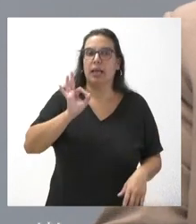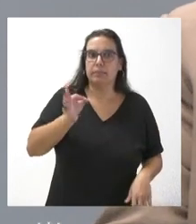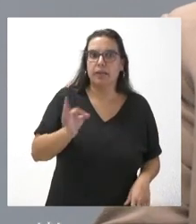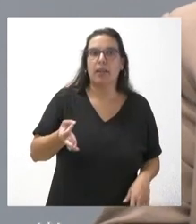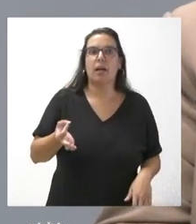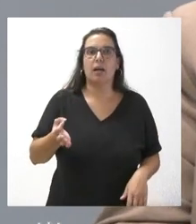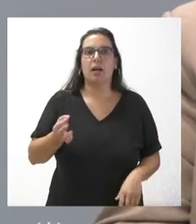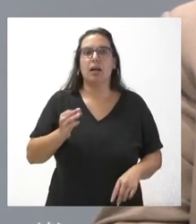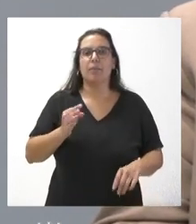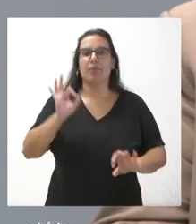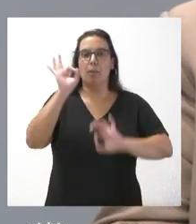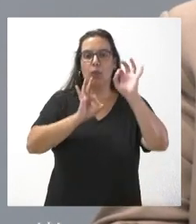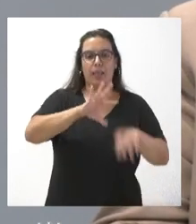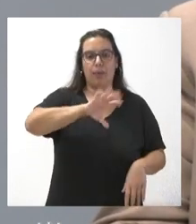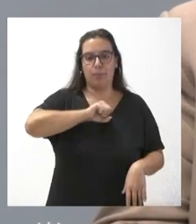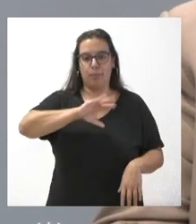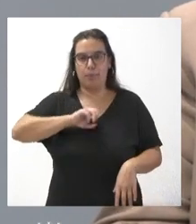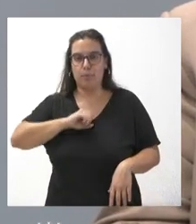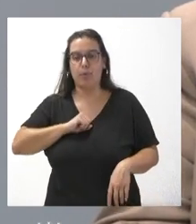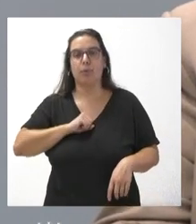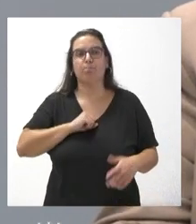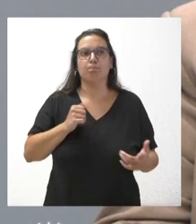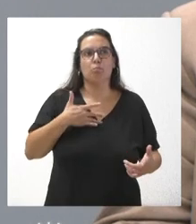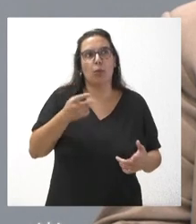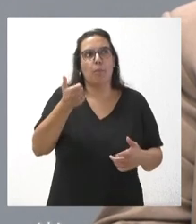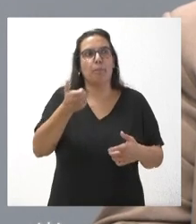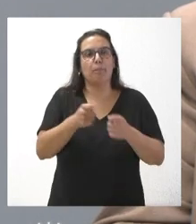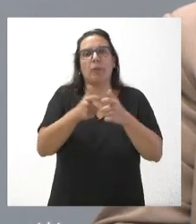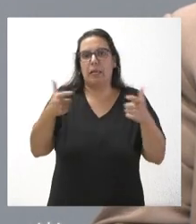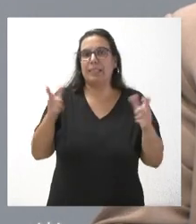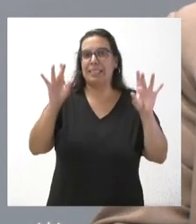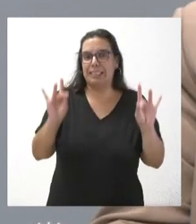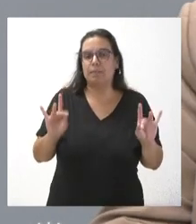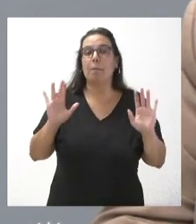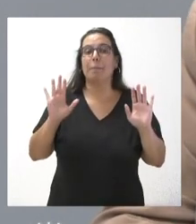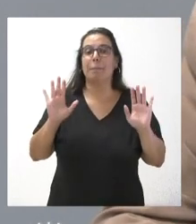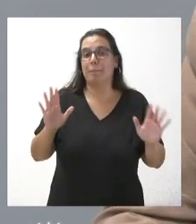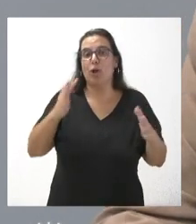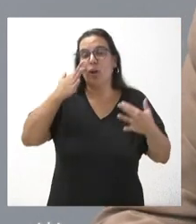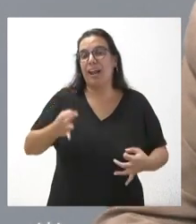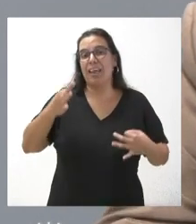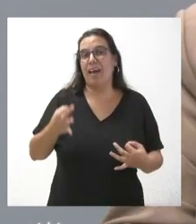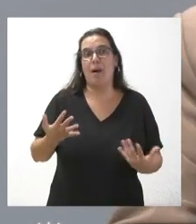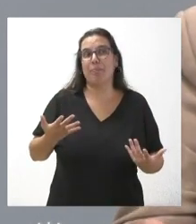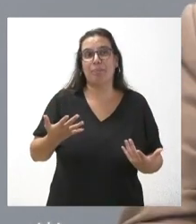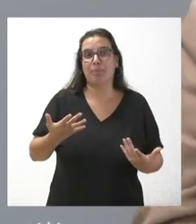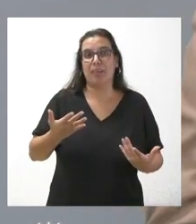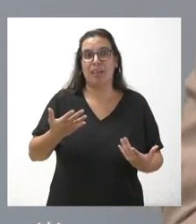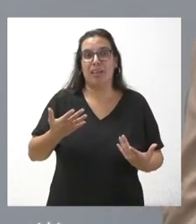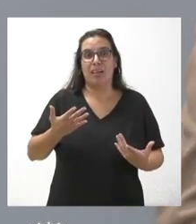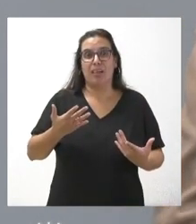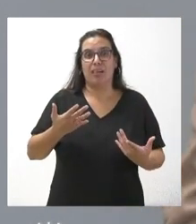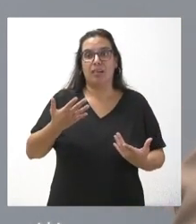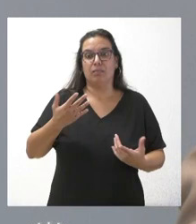la incidencia de la enfermedad puede haber repuntado, pero su nivel de afección en términos